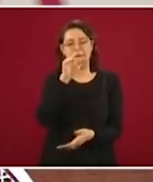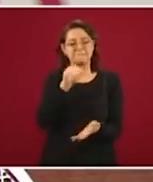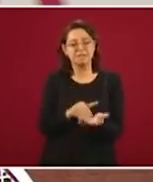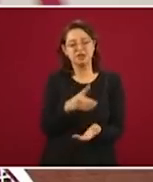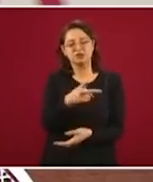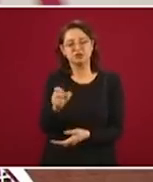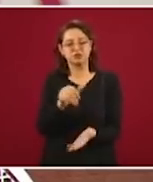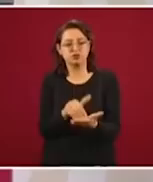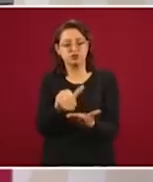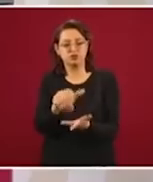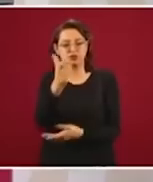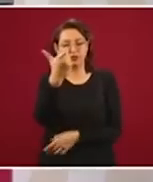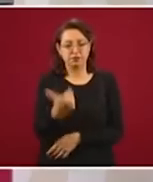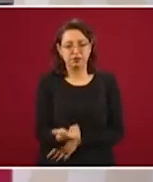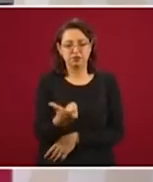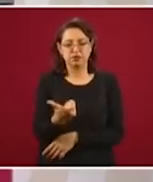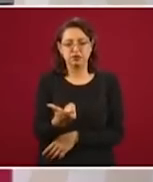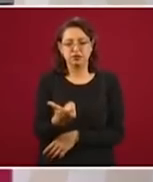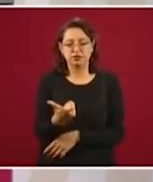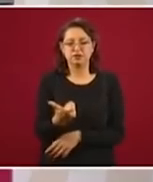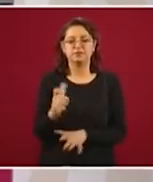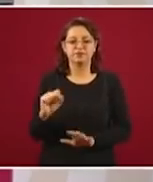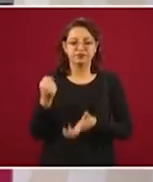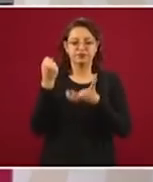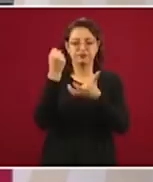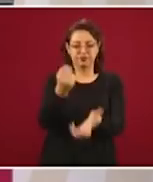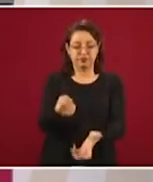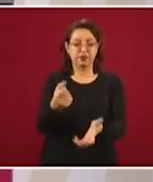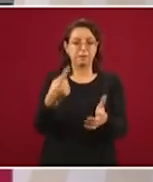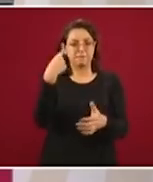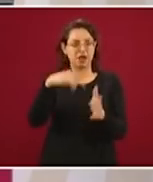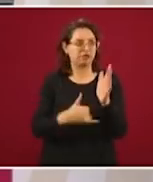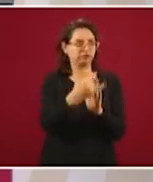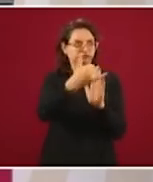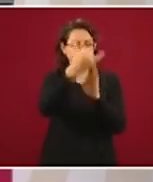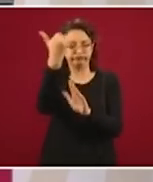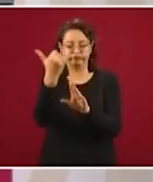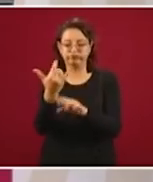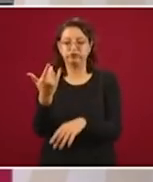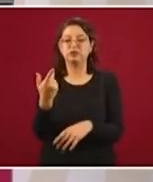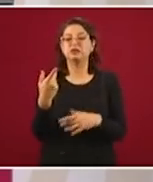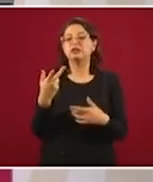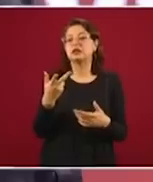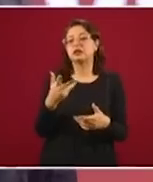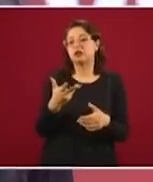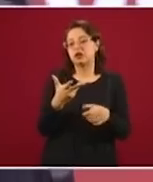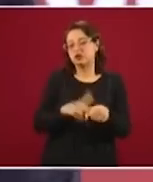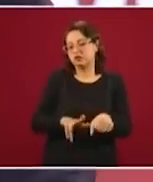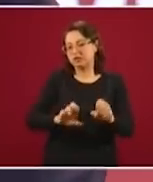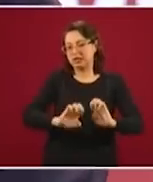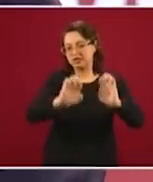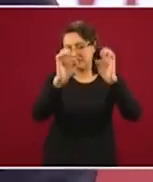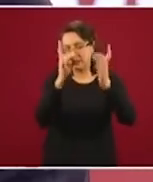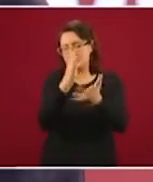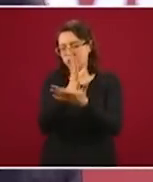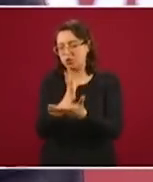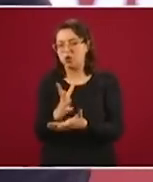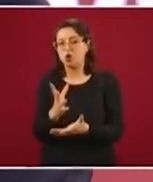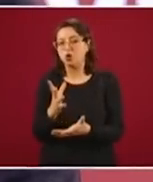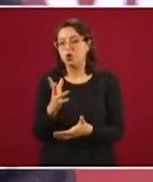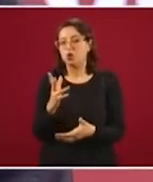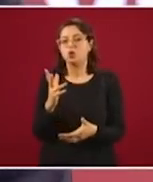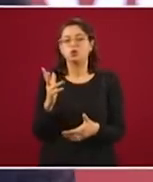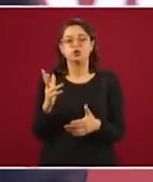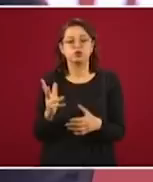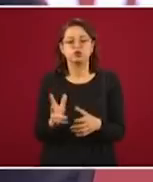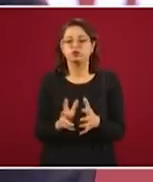1,200 millones de pesos en inversión física. Ahora, hay que decir que la inversión física no es solamente, por